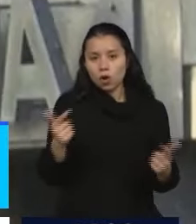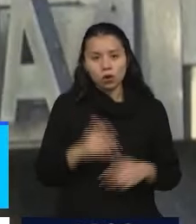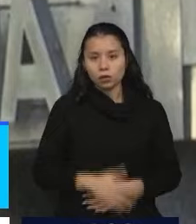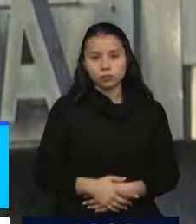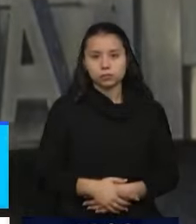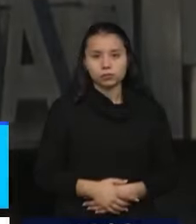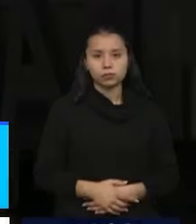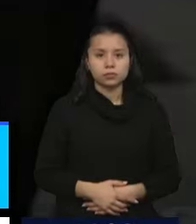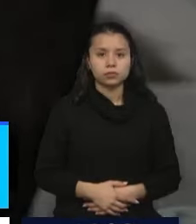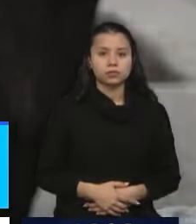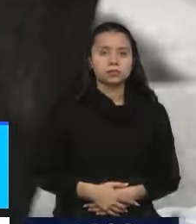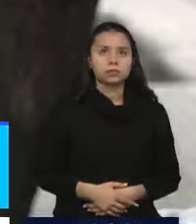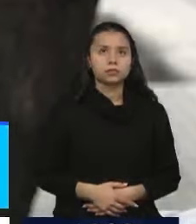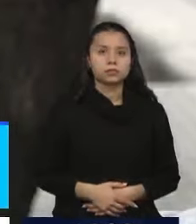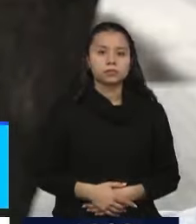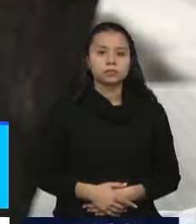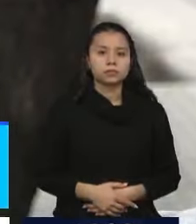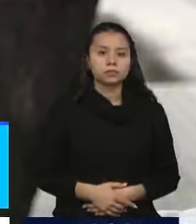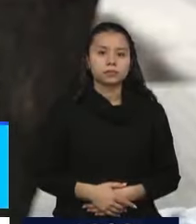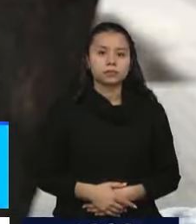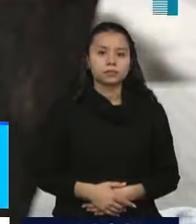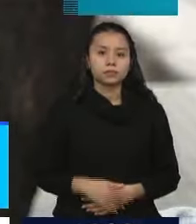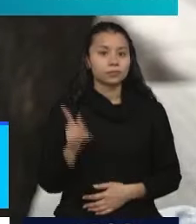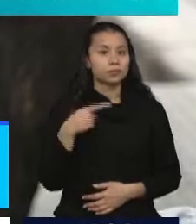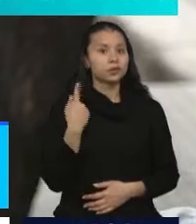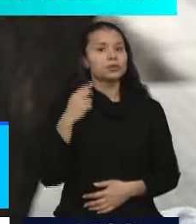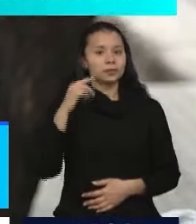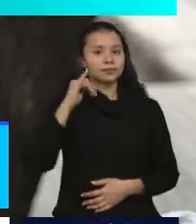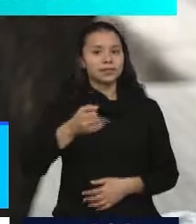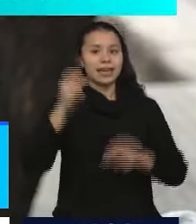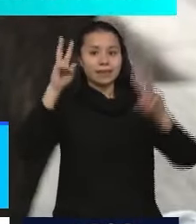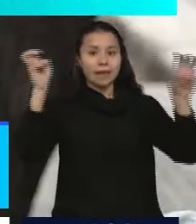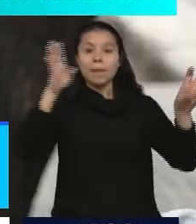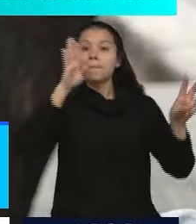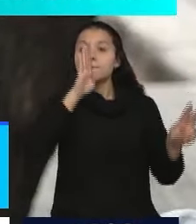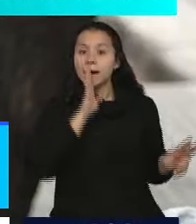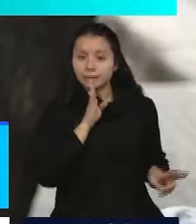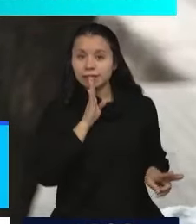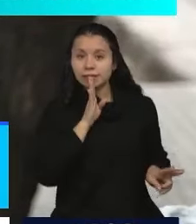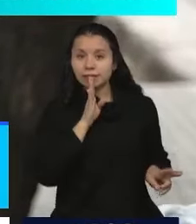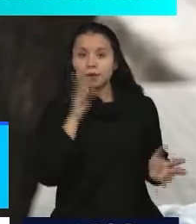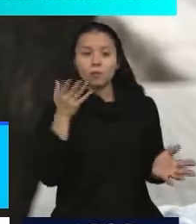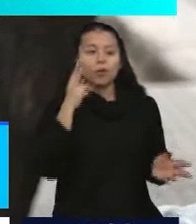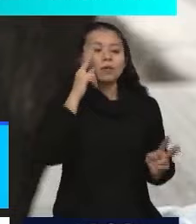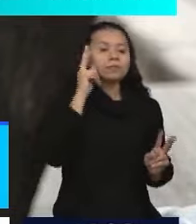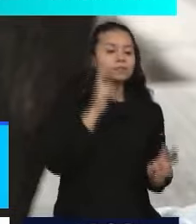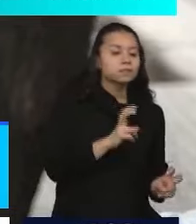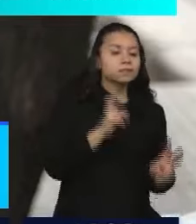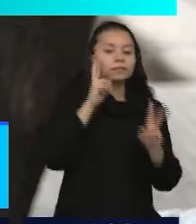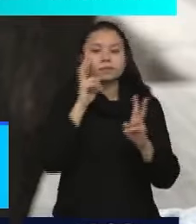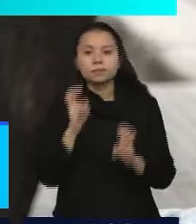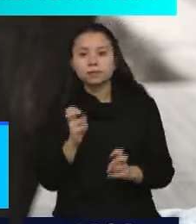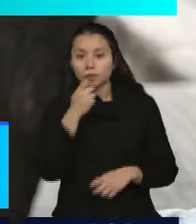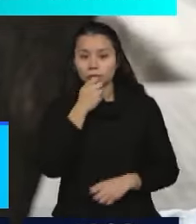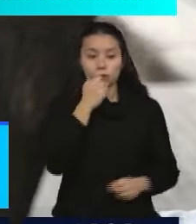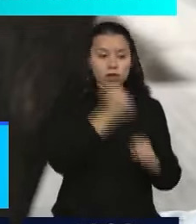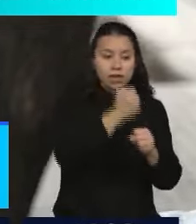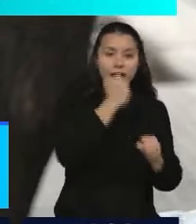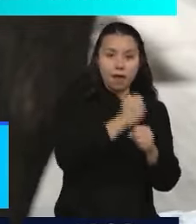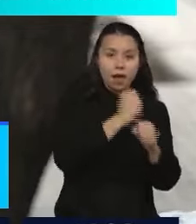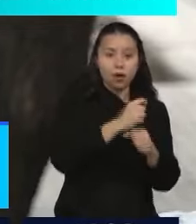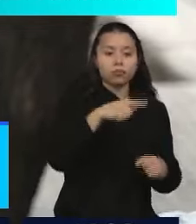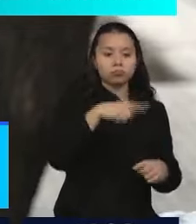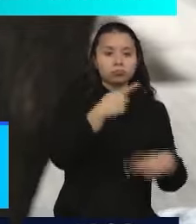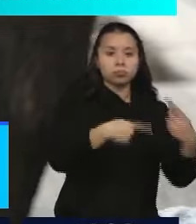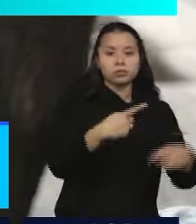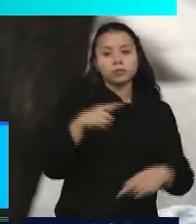equipo económico nacional. Sí segregamos en la paciencia respecto a la población económicamente activa, es decir, a los que trabajan remuneradamente y los inactivos